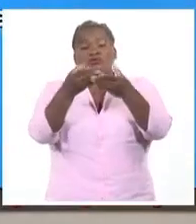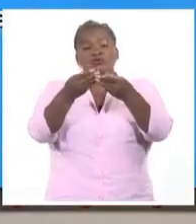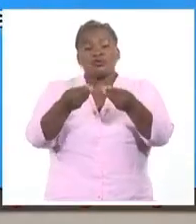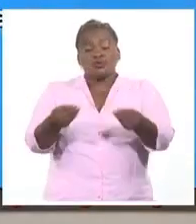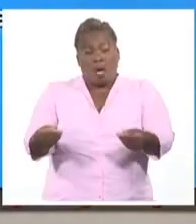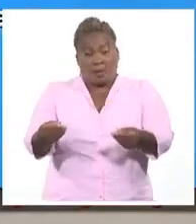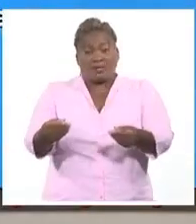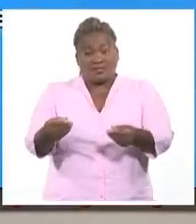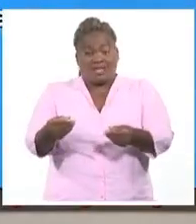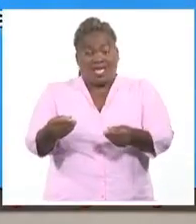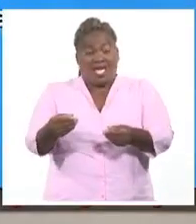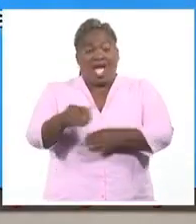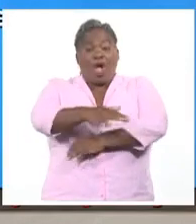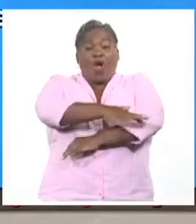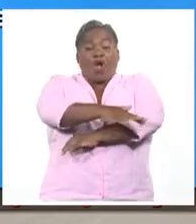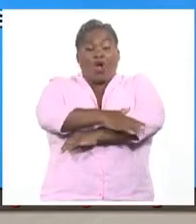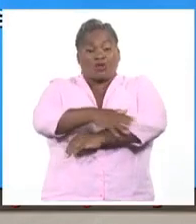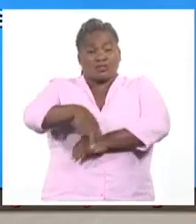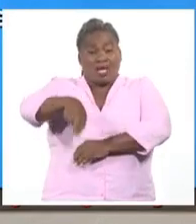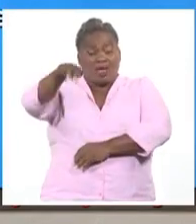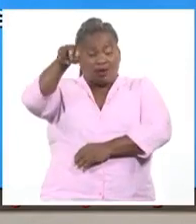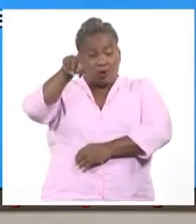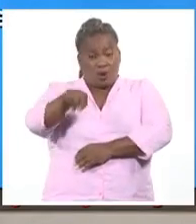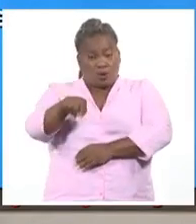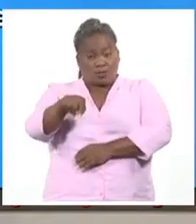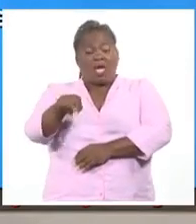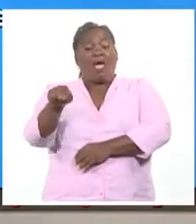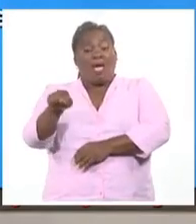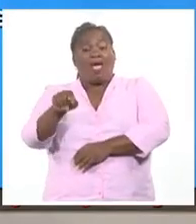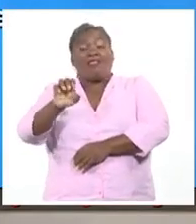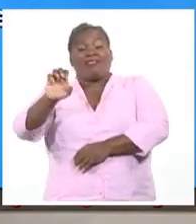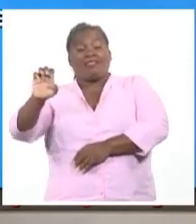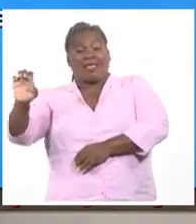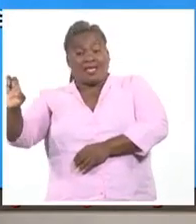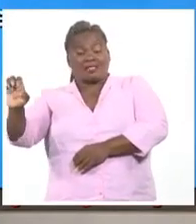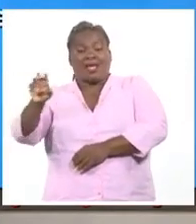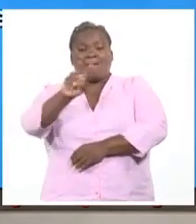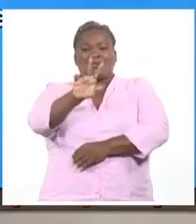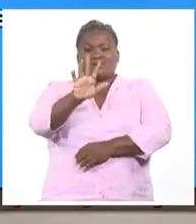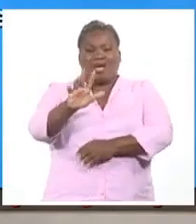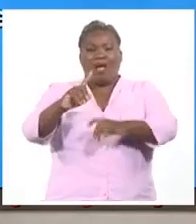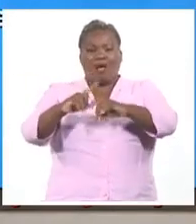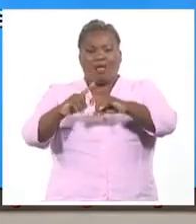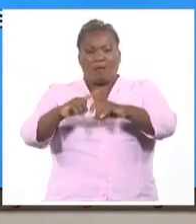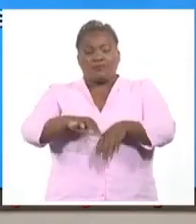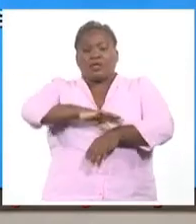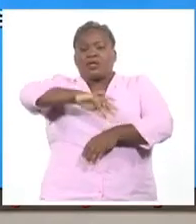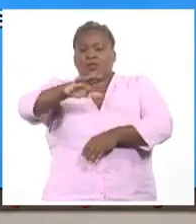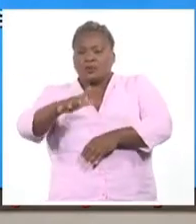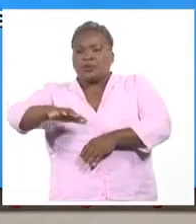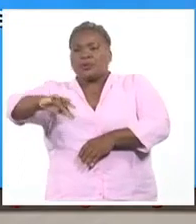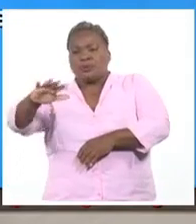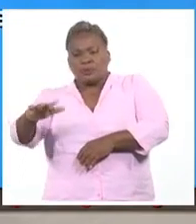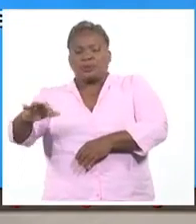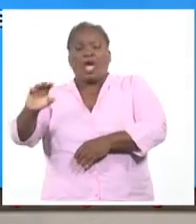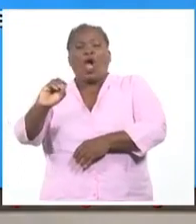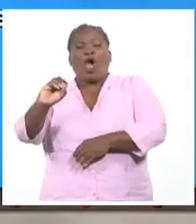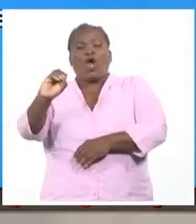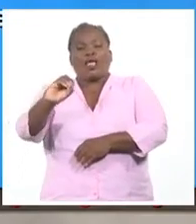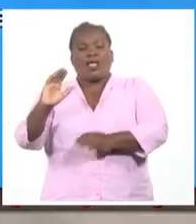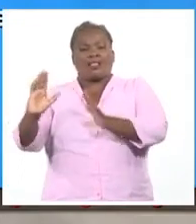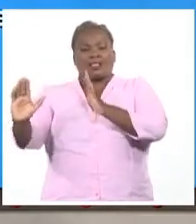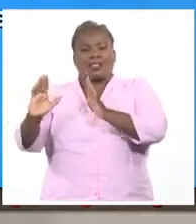costa norte, central y oriental, donde soplarán del este hasta 25 kilómetros por hora. Habrá oleaje en la costa norte de la región oriental,